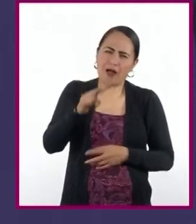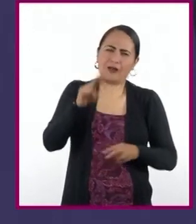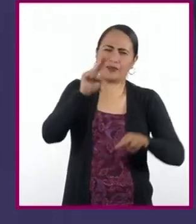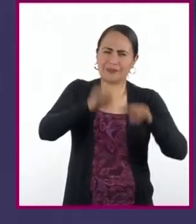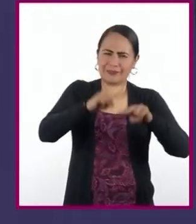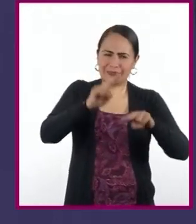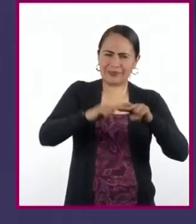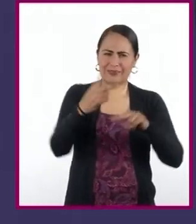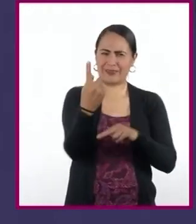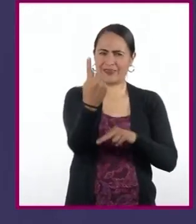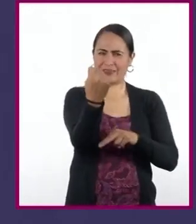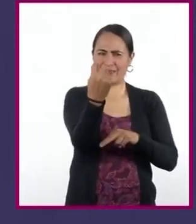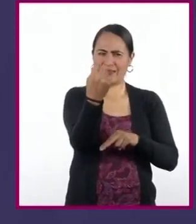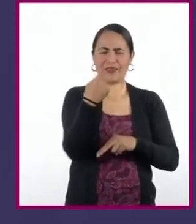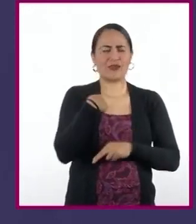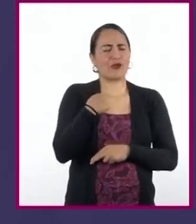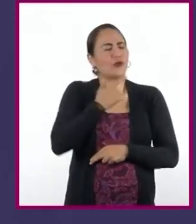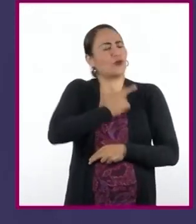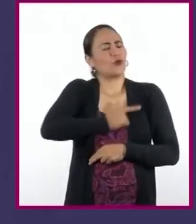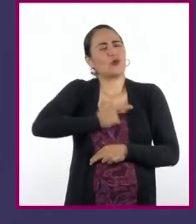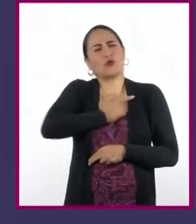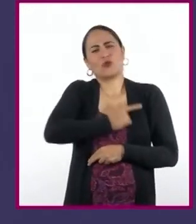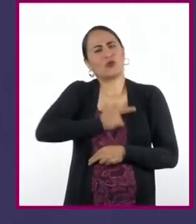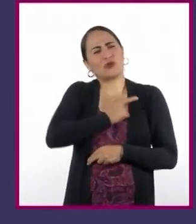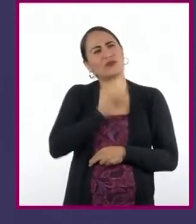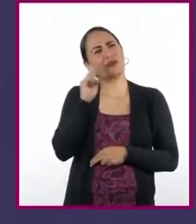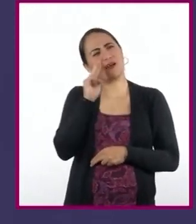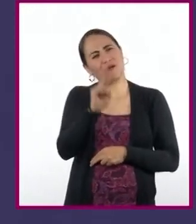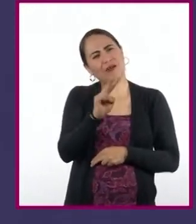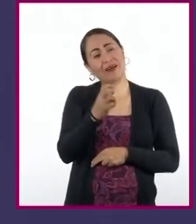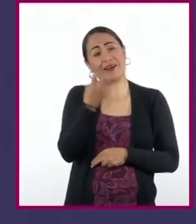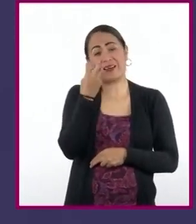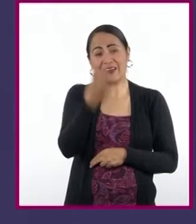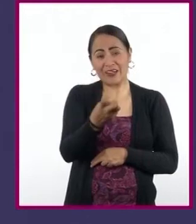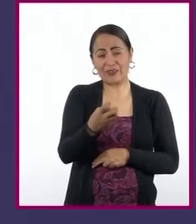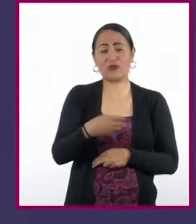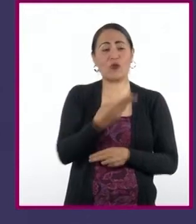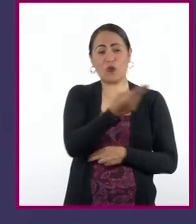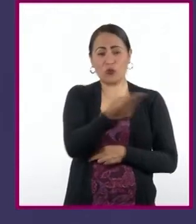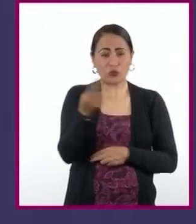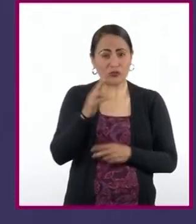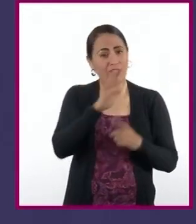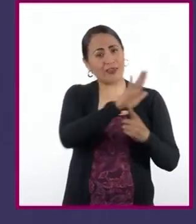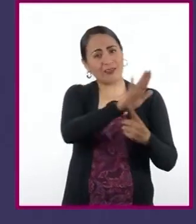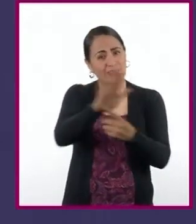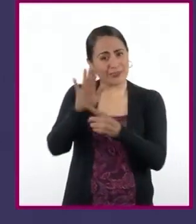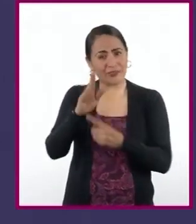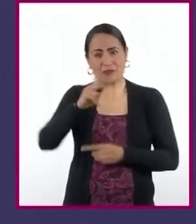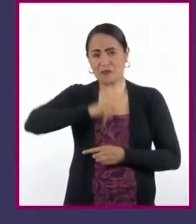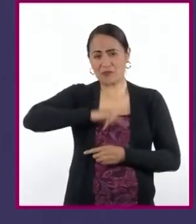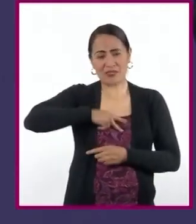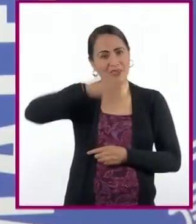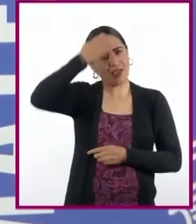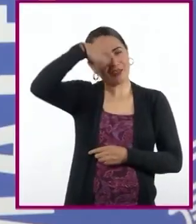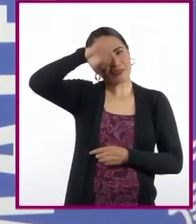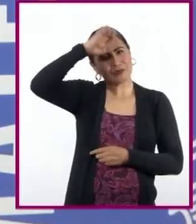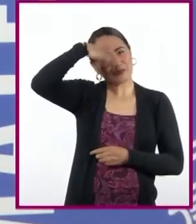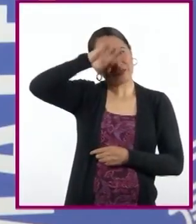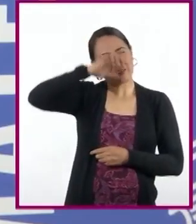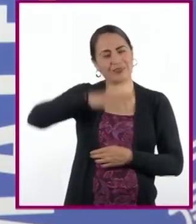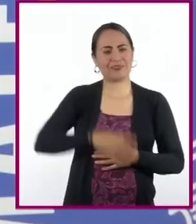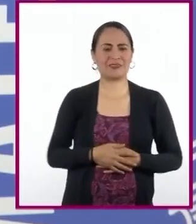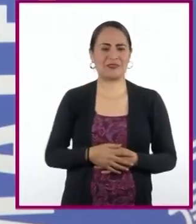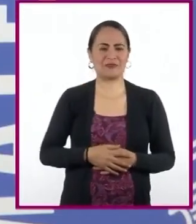al televisor y disfrutar de la transmisión me motivan a compartir con ustedes esta experiencia.